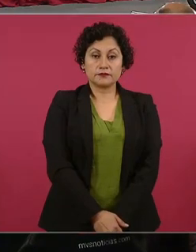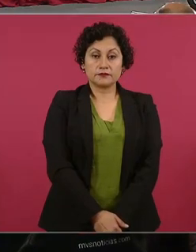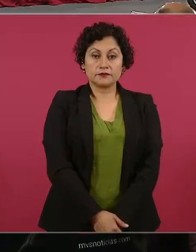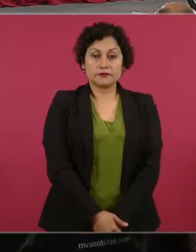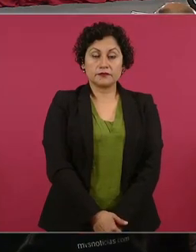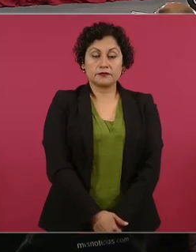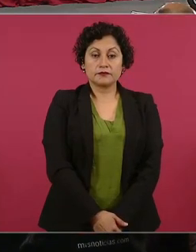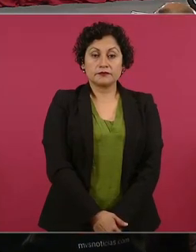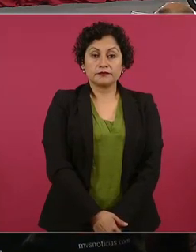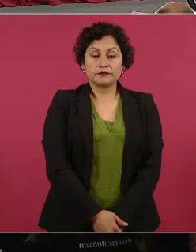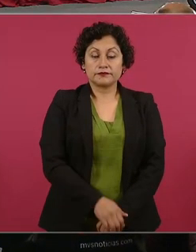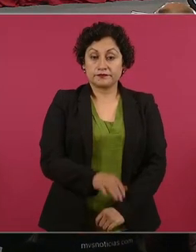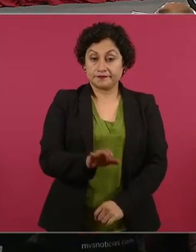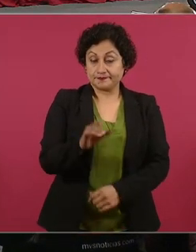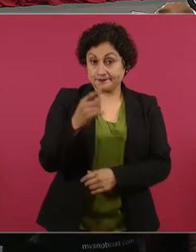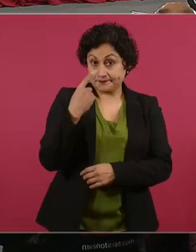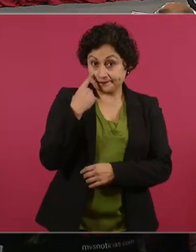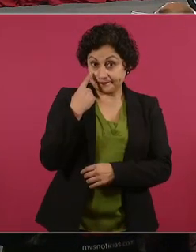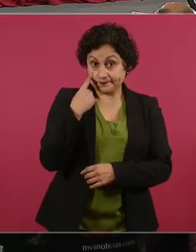de